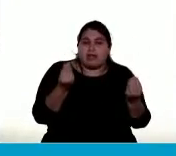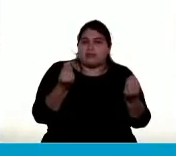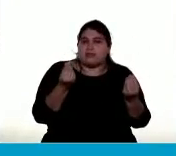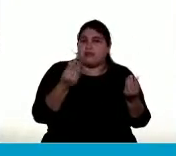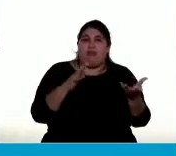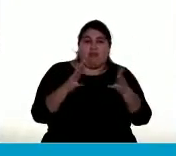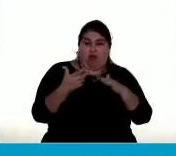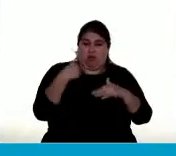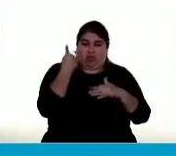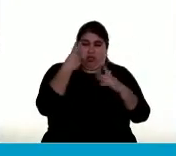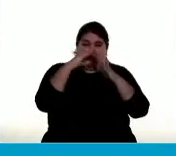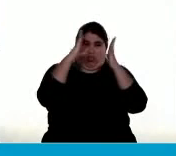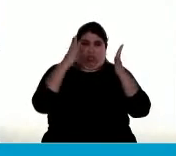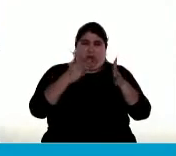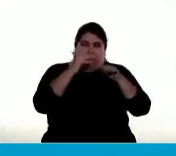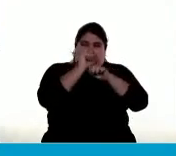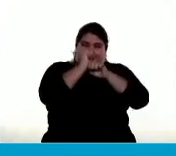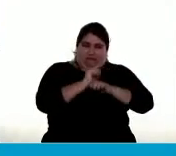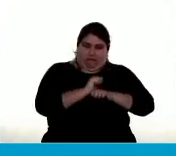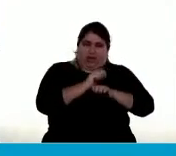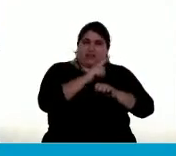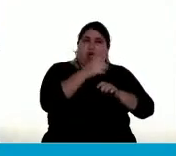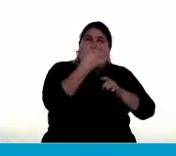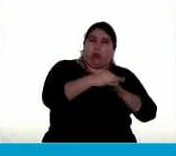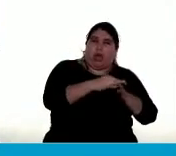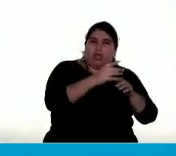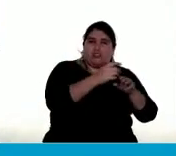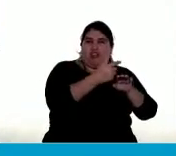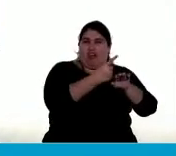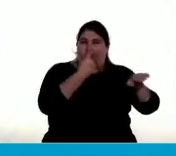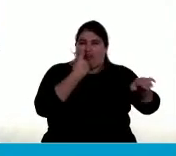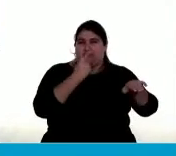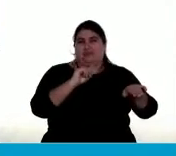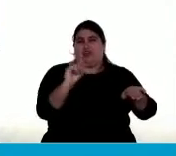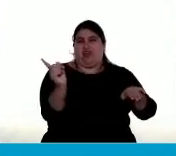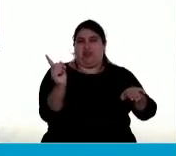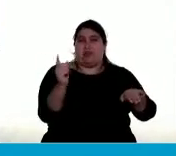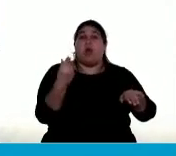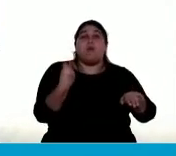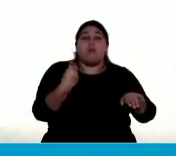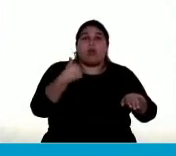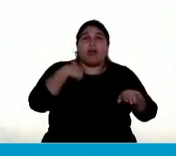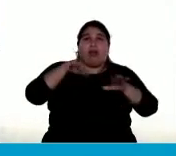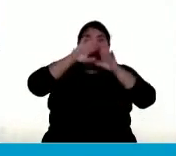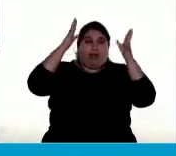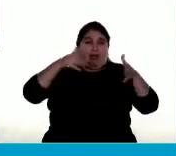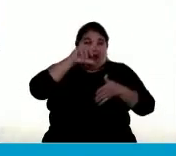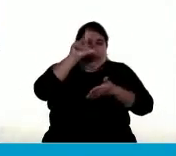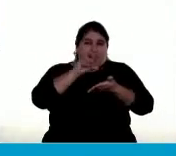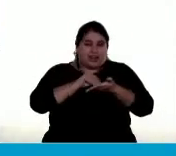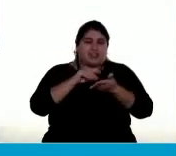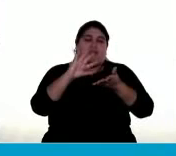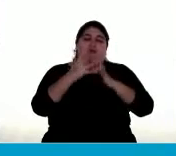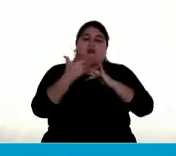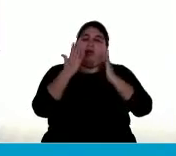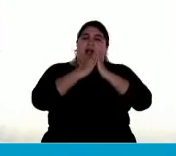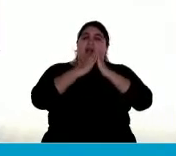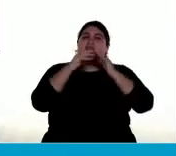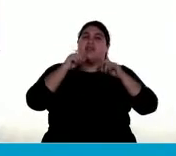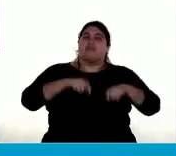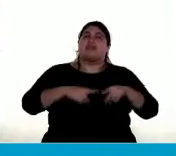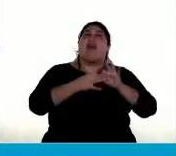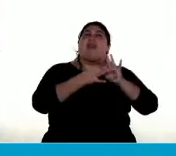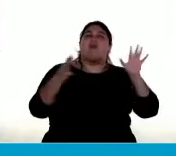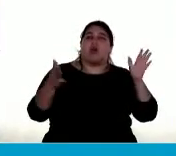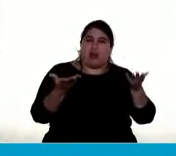en cuarentena los poderes del Estado. Porque el poder legislativo es la casa de la democracia. Porque